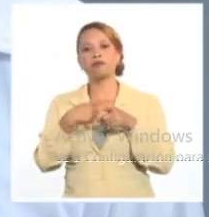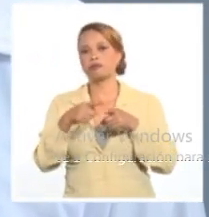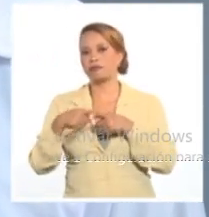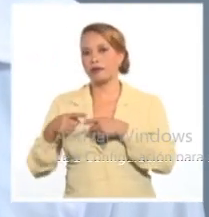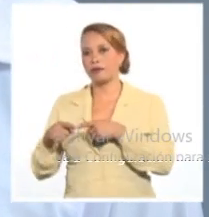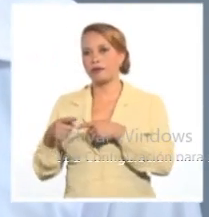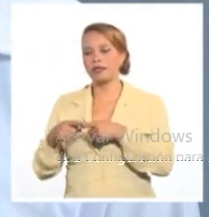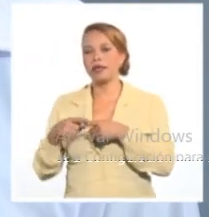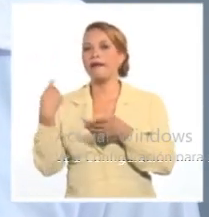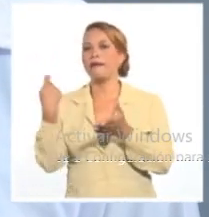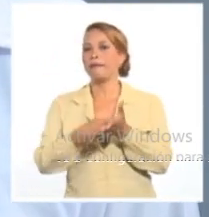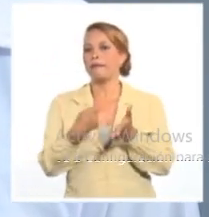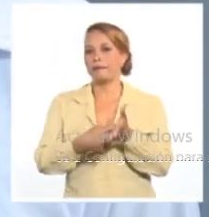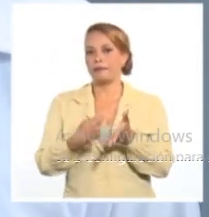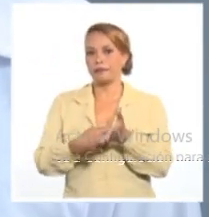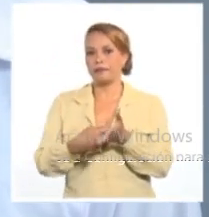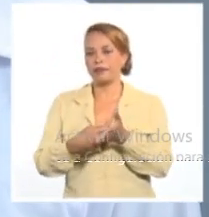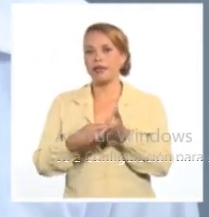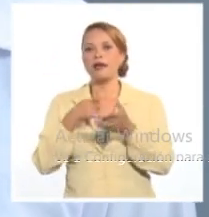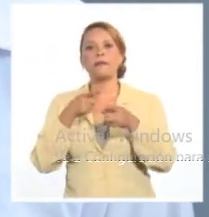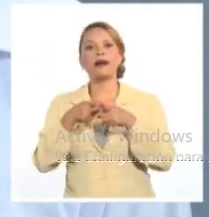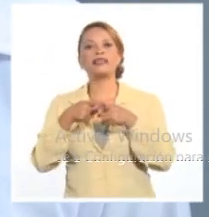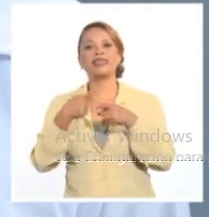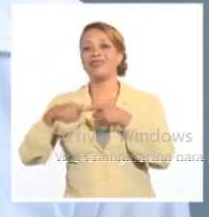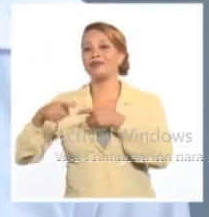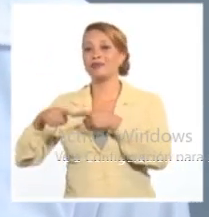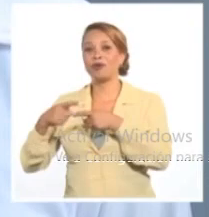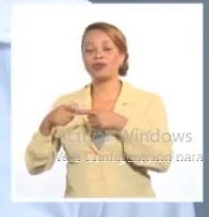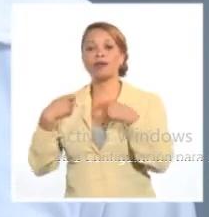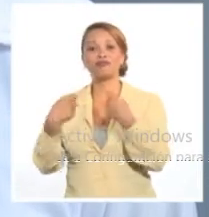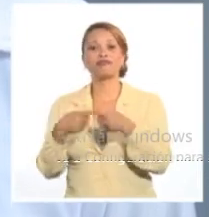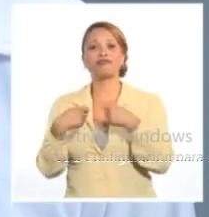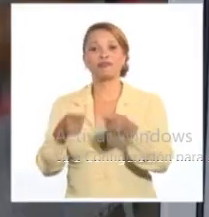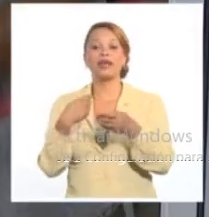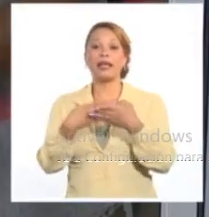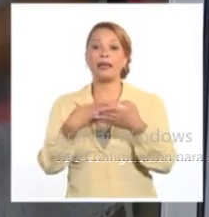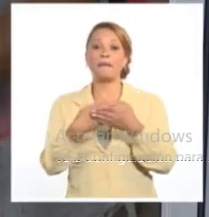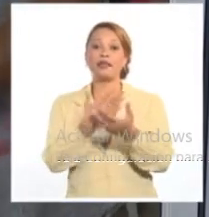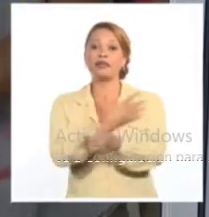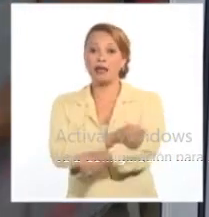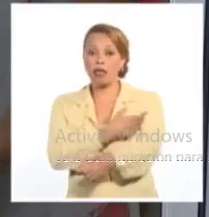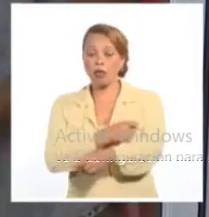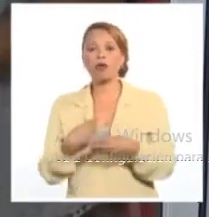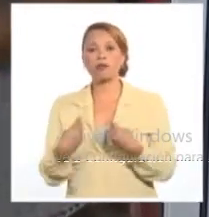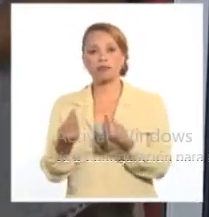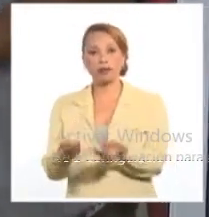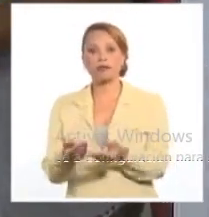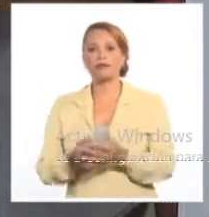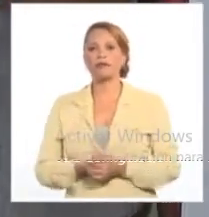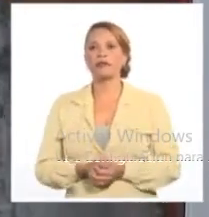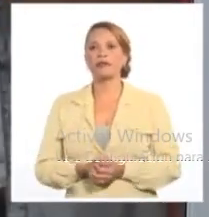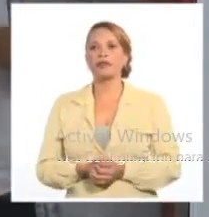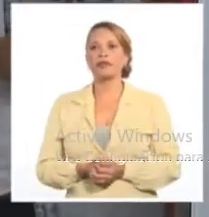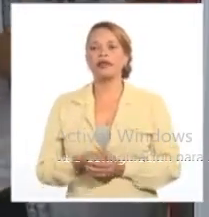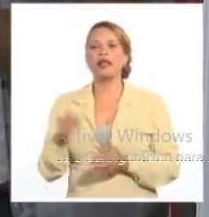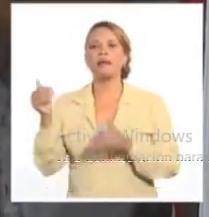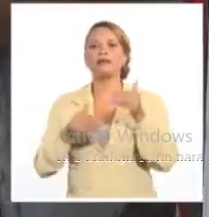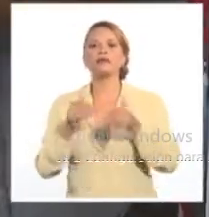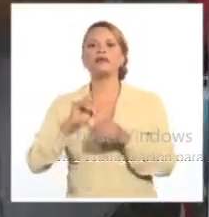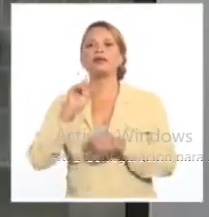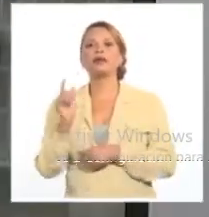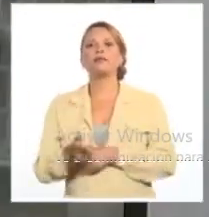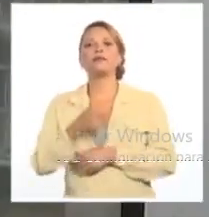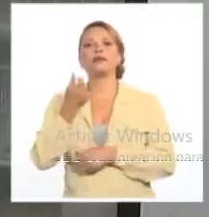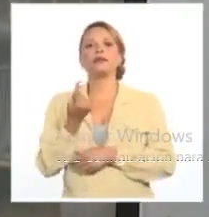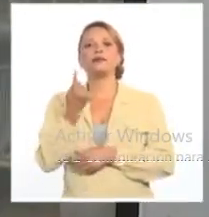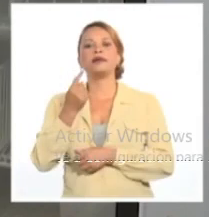en financiamiento, en material gastable que están donando las empresas de estos lugares que hoy estamos inaugurando. También en presencia del primer secretario del partido en